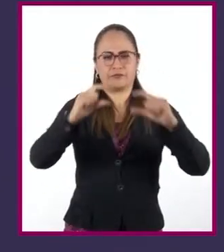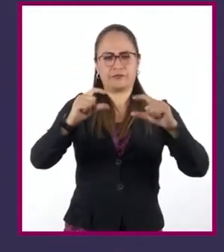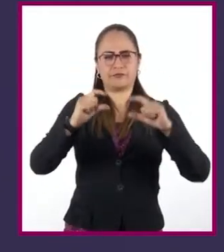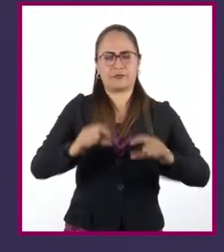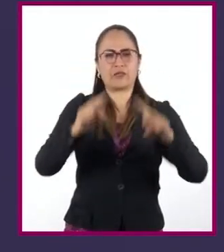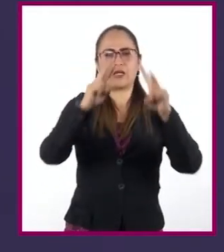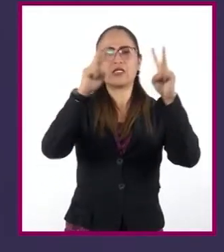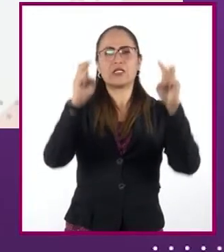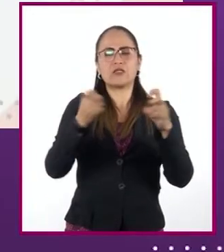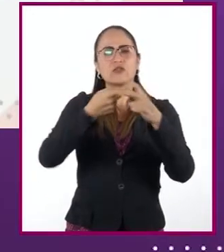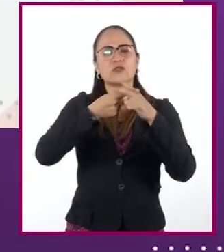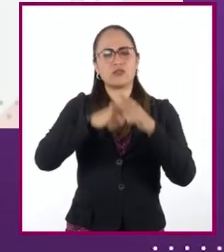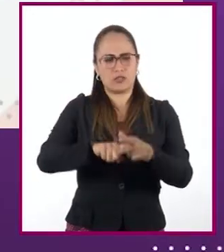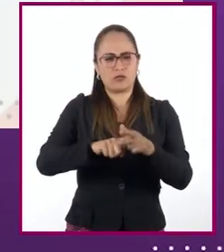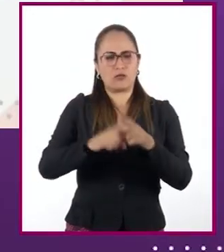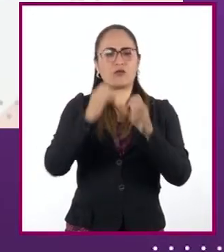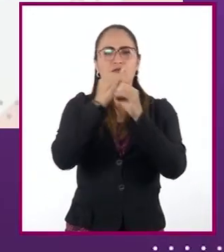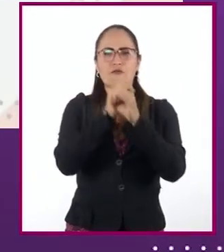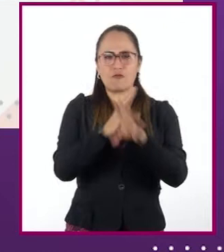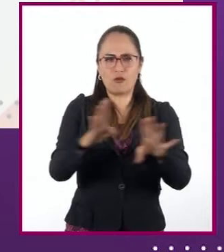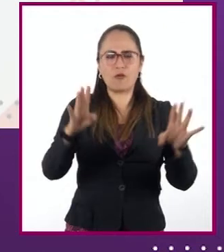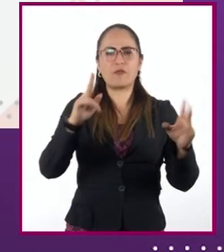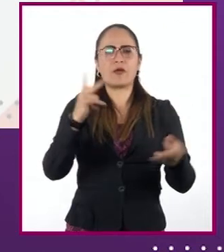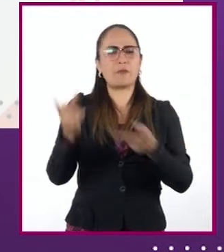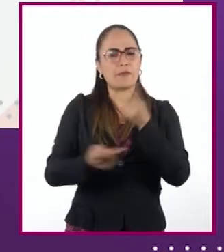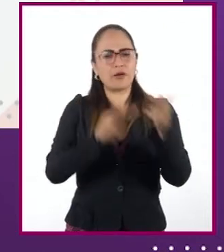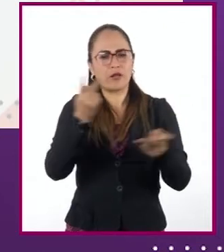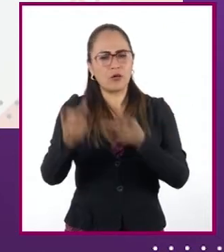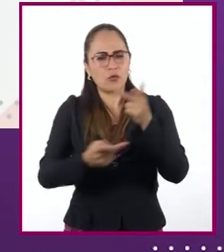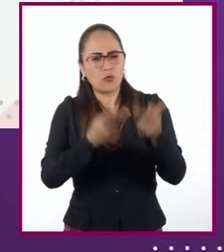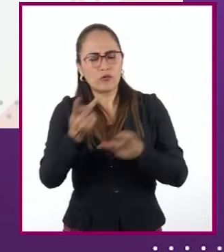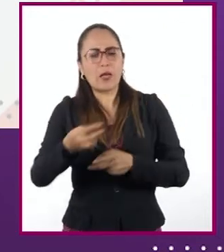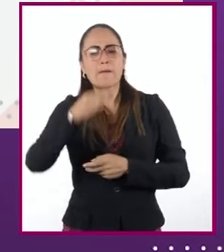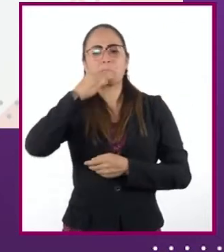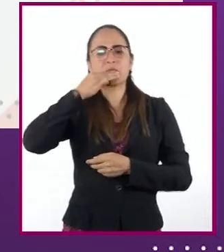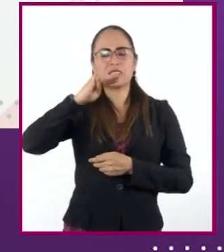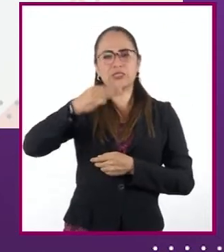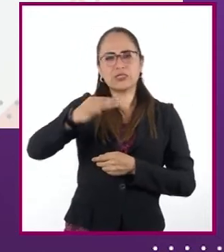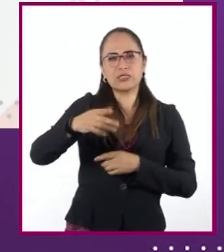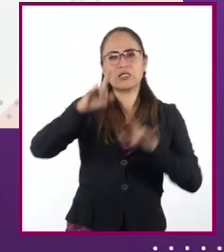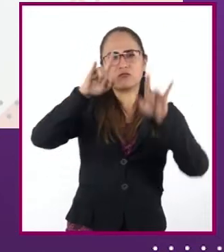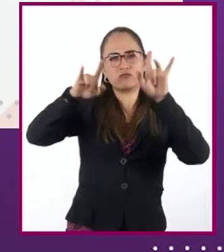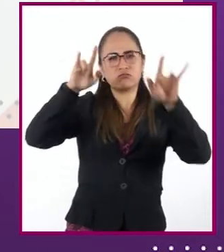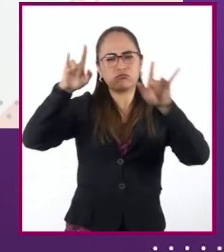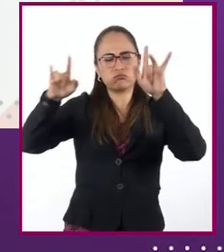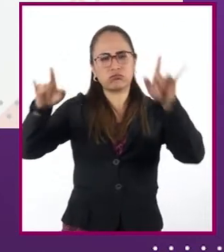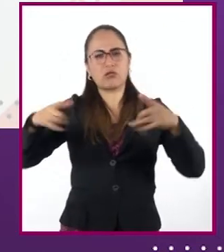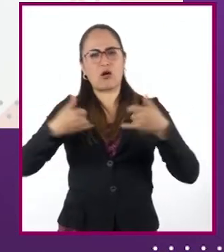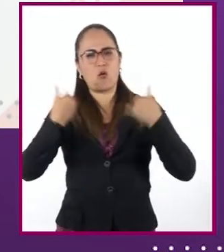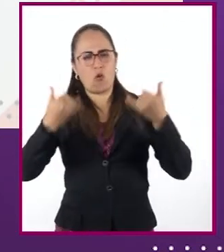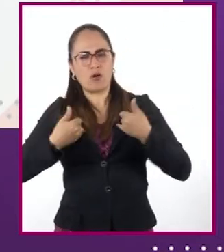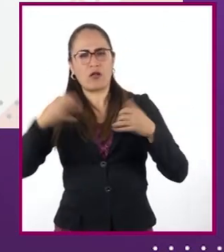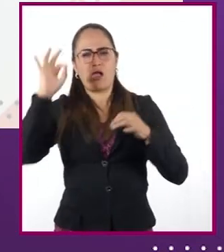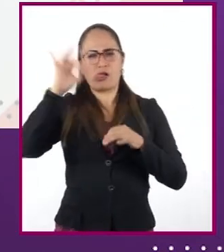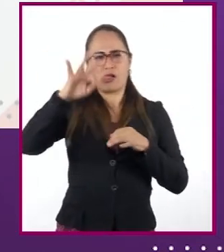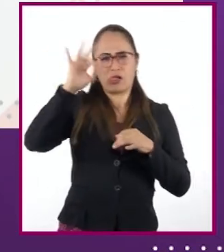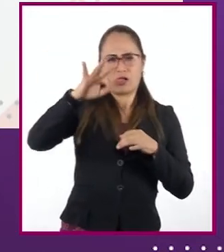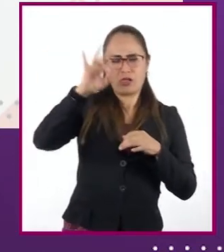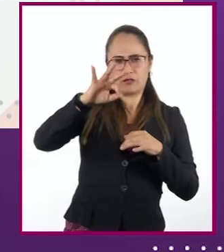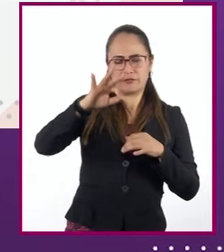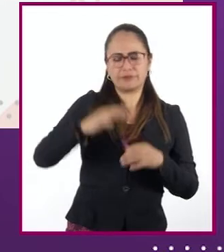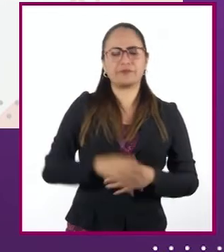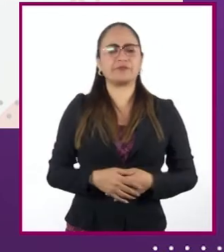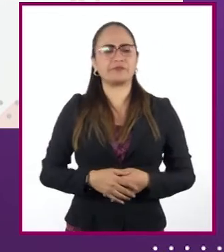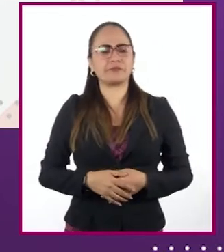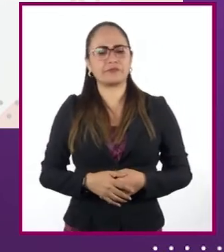el título Informe de la encuesta, influencia de los mensajes comerciales en los adolescentes.